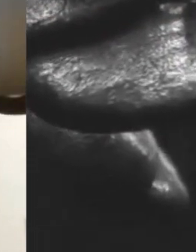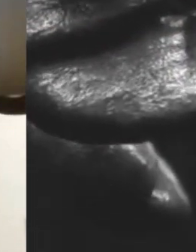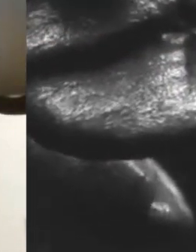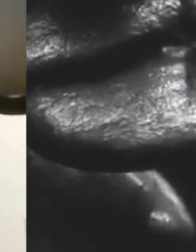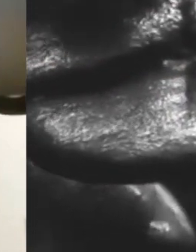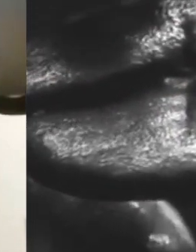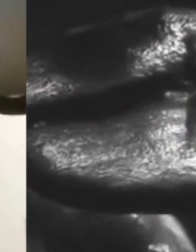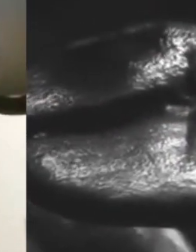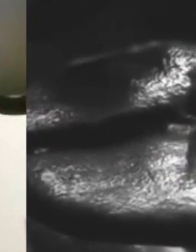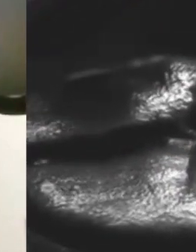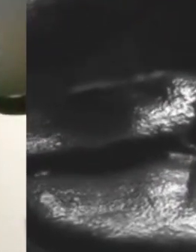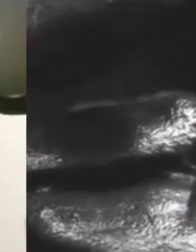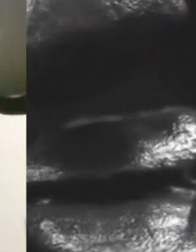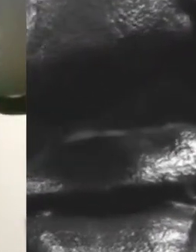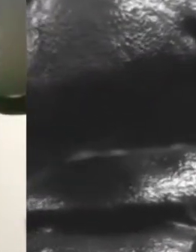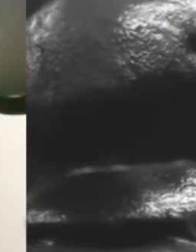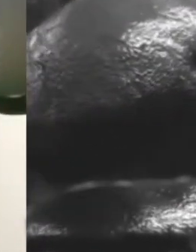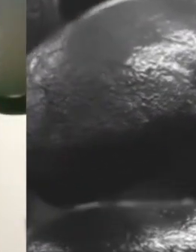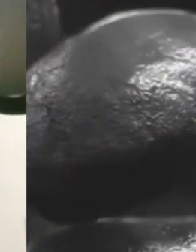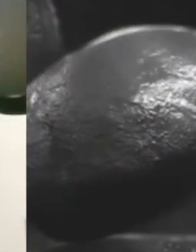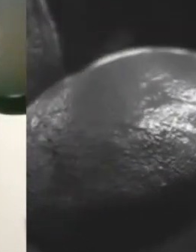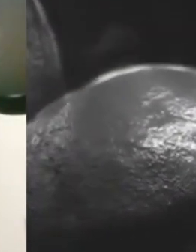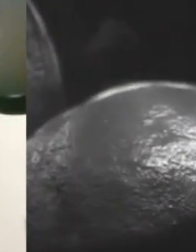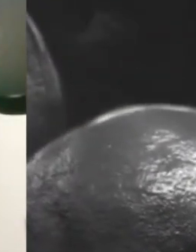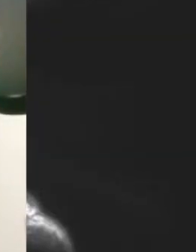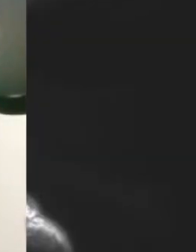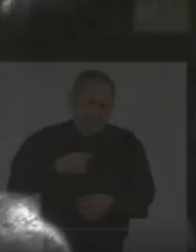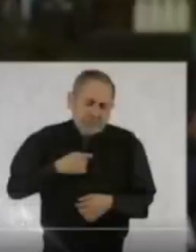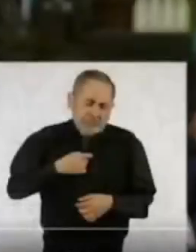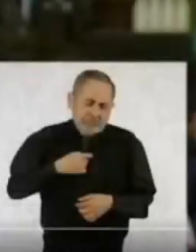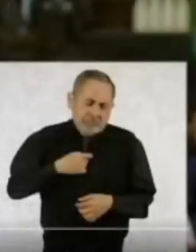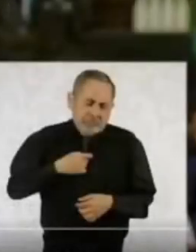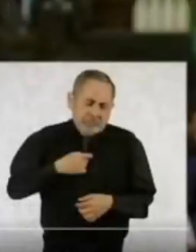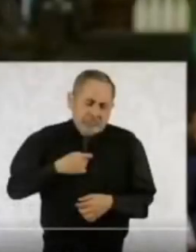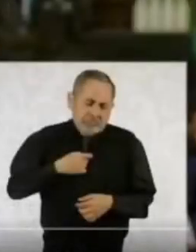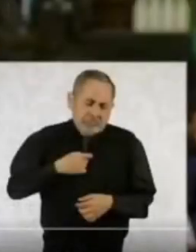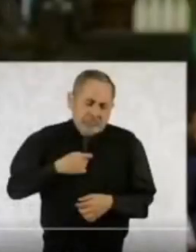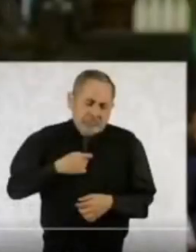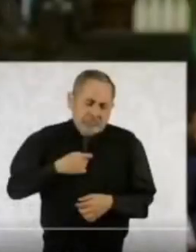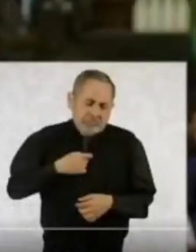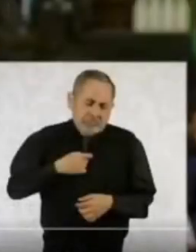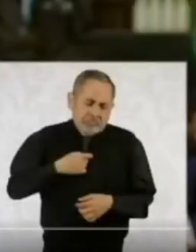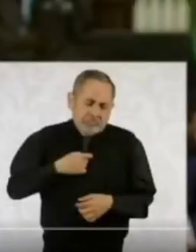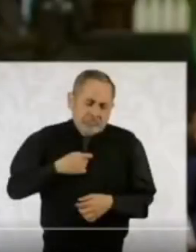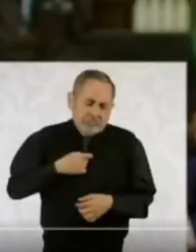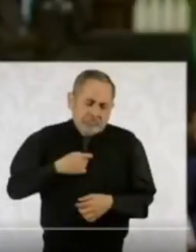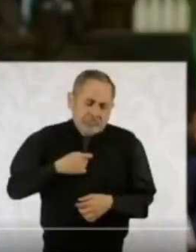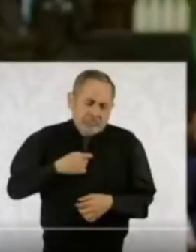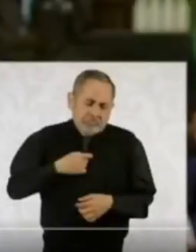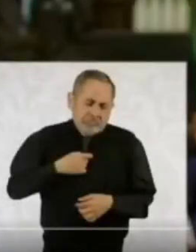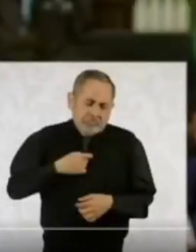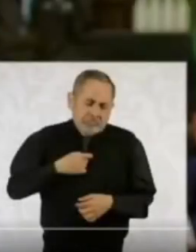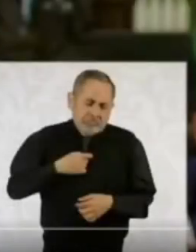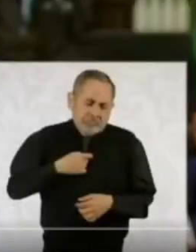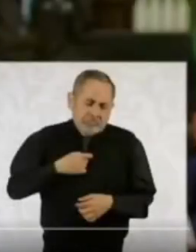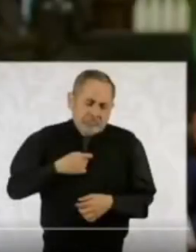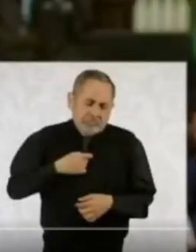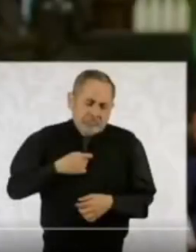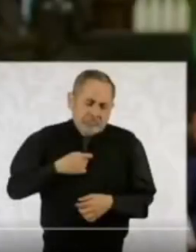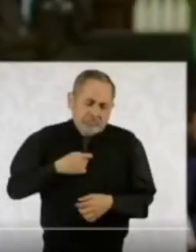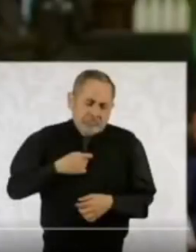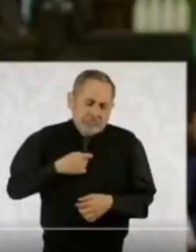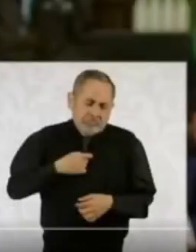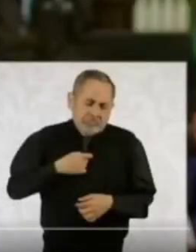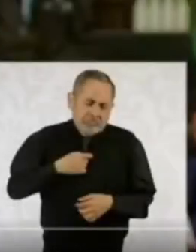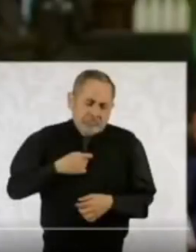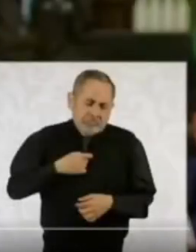Así estos personajes sucios completamente no pueden estar en la política. Aquí las palabras del planteamiento de este joven que es parte del equipo de